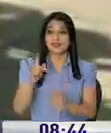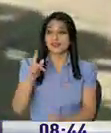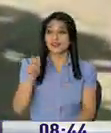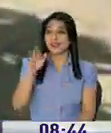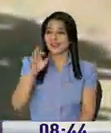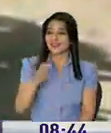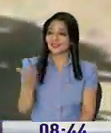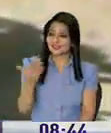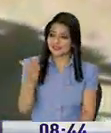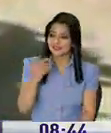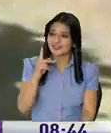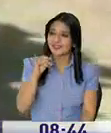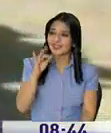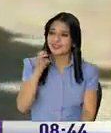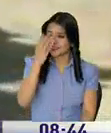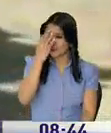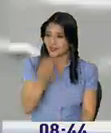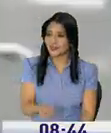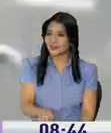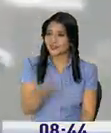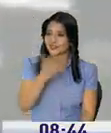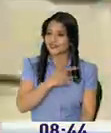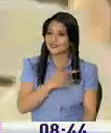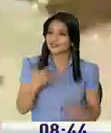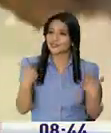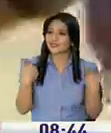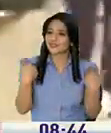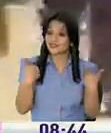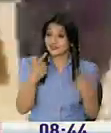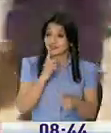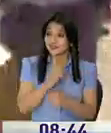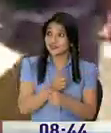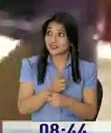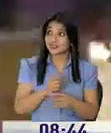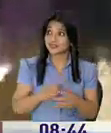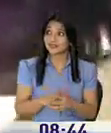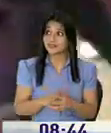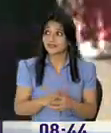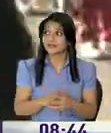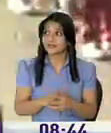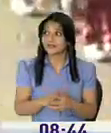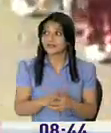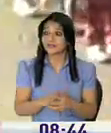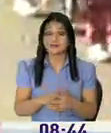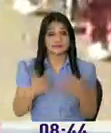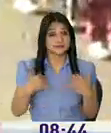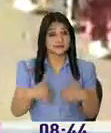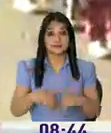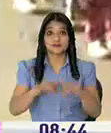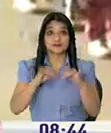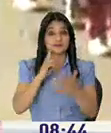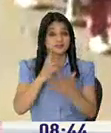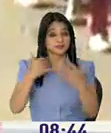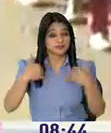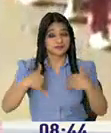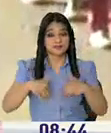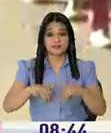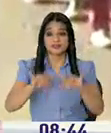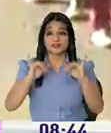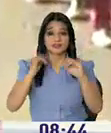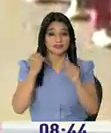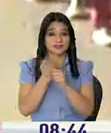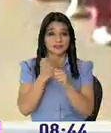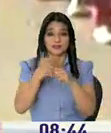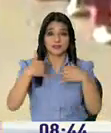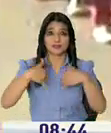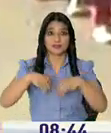Doña Katy, buenos días. Estamos contentos, buenos estamos días. Felices. Es sí, una labor que continúa. Es una labor es que así. Continúa y vamos a seguir. Así